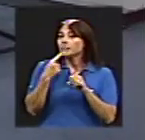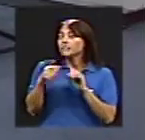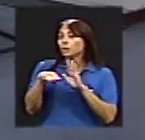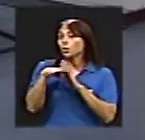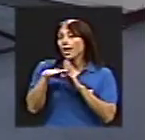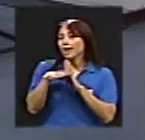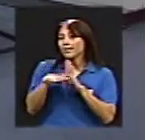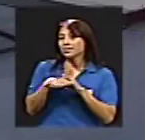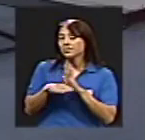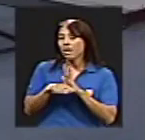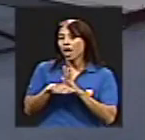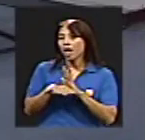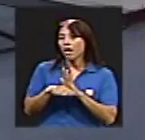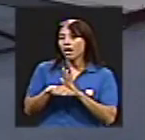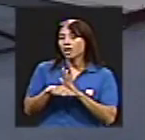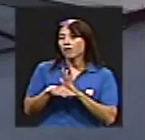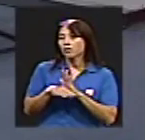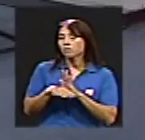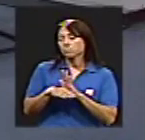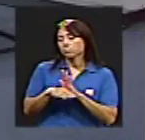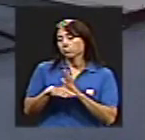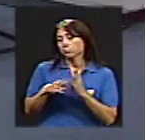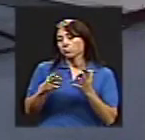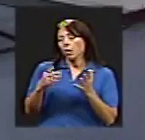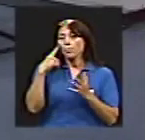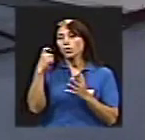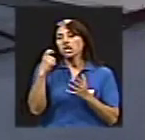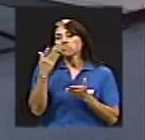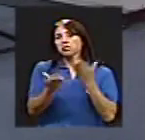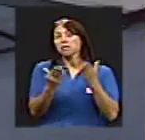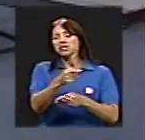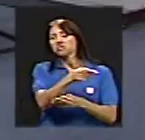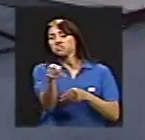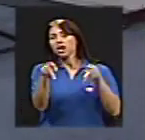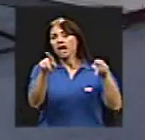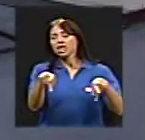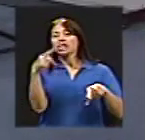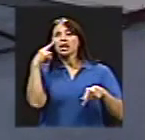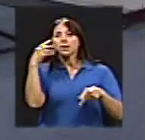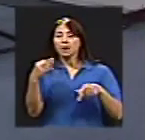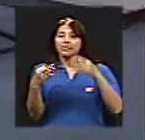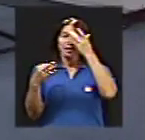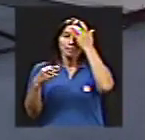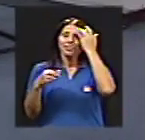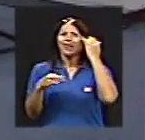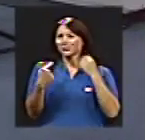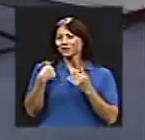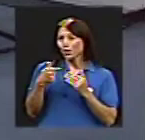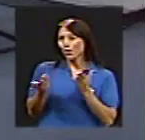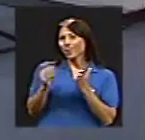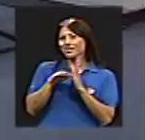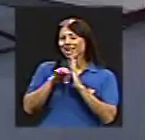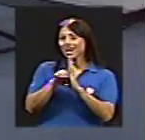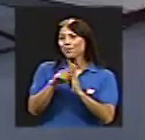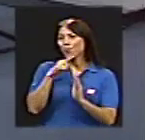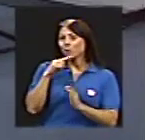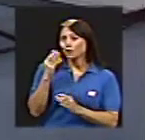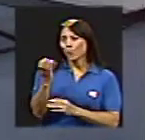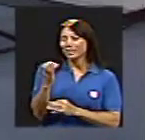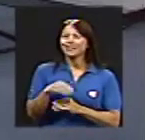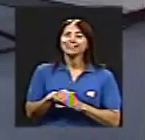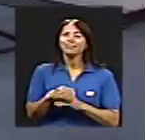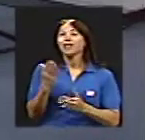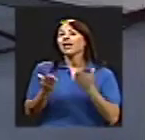de...? Porque la gente podría pensar, bueno, y otra vez, para usar mi ejemplo de los tomates, ¿y por qué Arecep